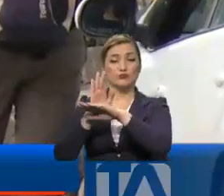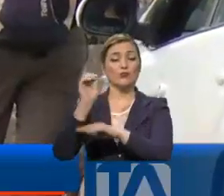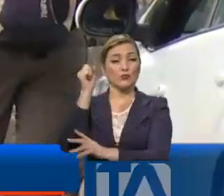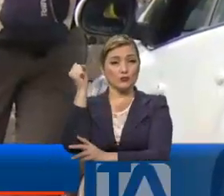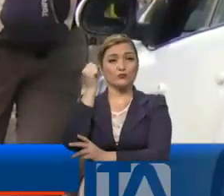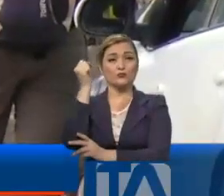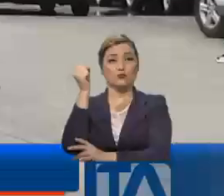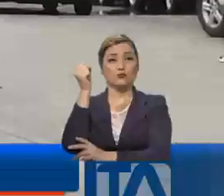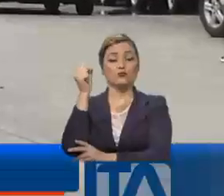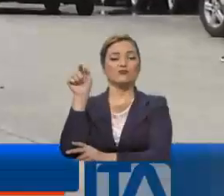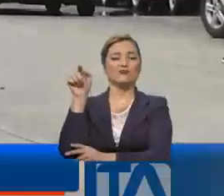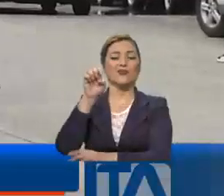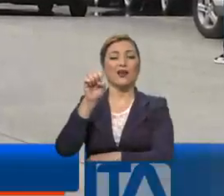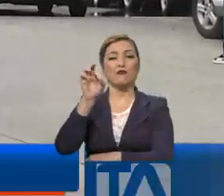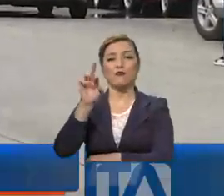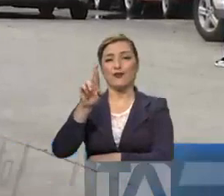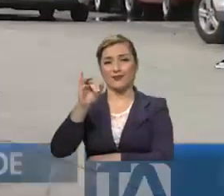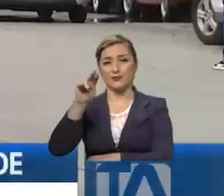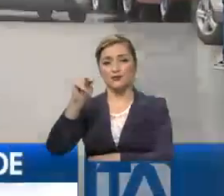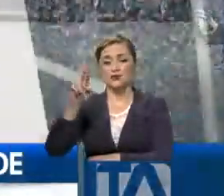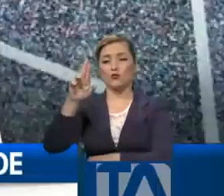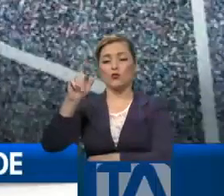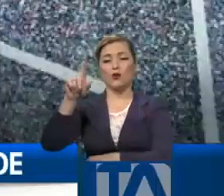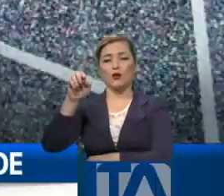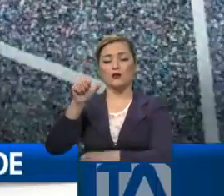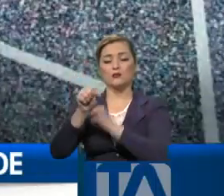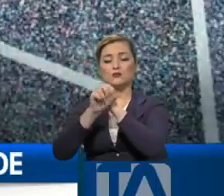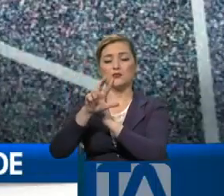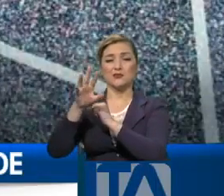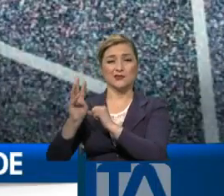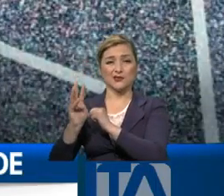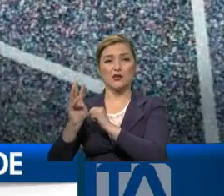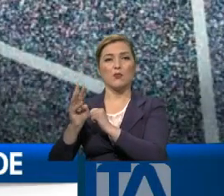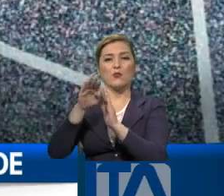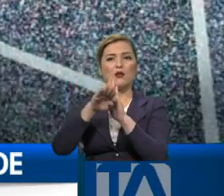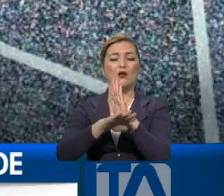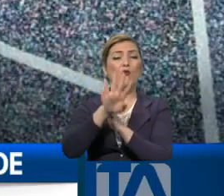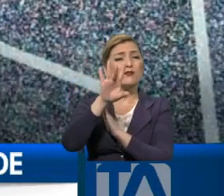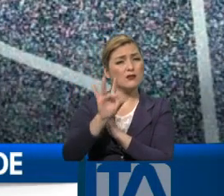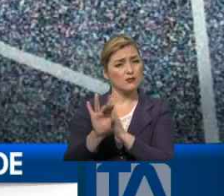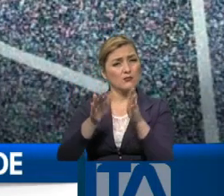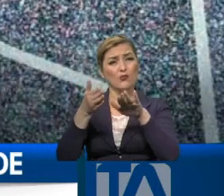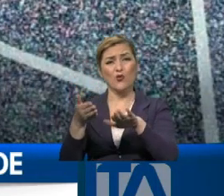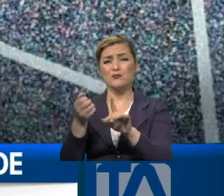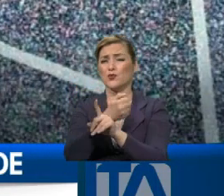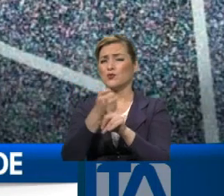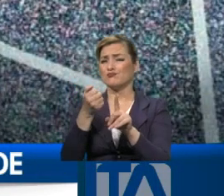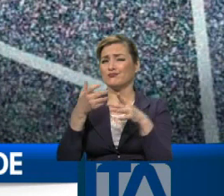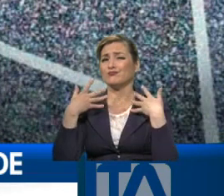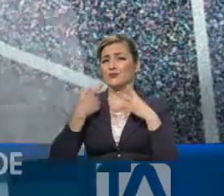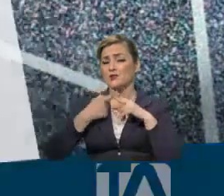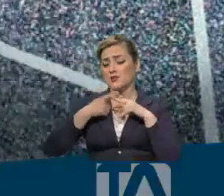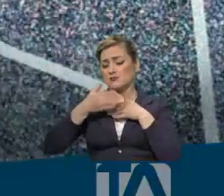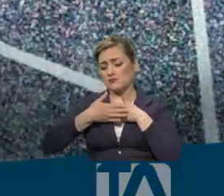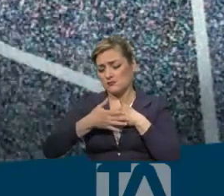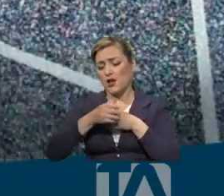Efraín Ruales, de apenas 36 años de edad, forma parte de una lista de 48 muertes violentas que se han registrado en Guayaquil desde el inicio